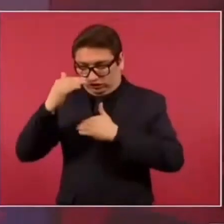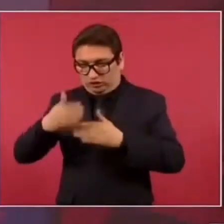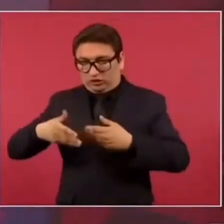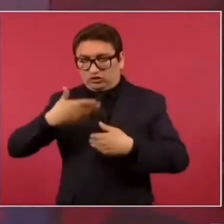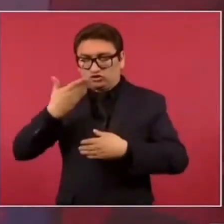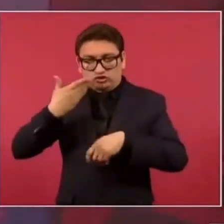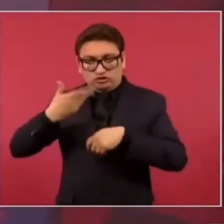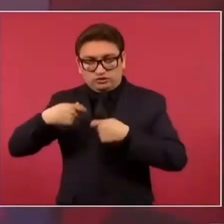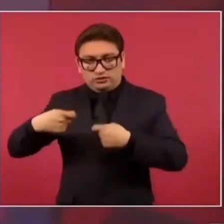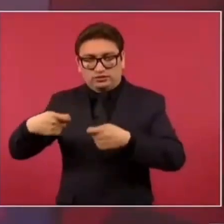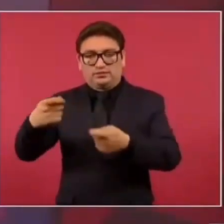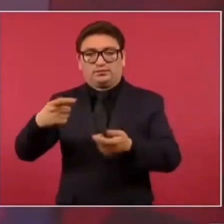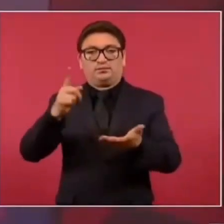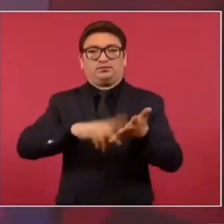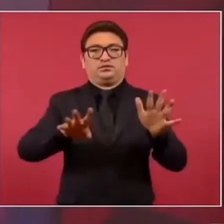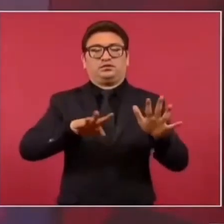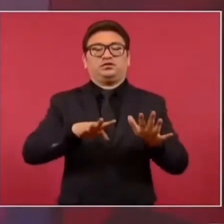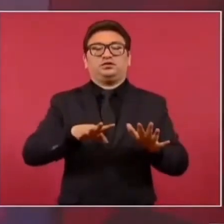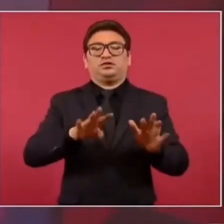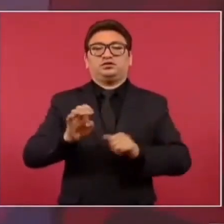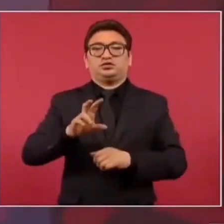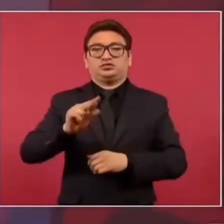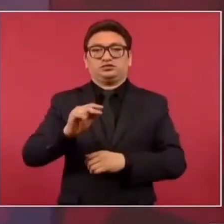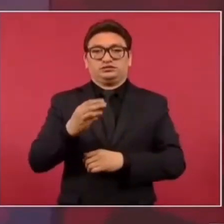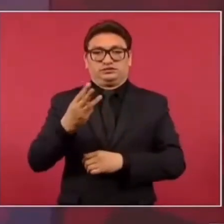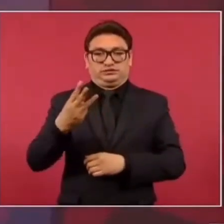de 1983.